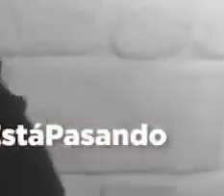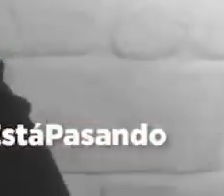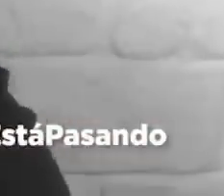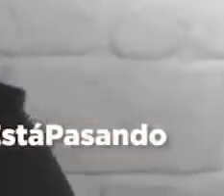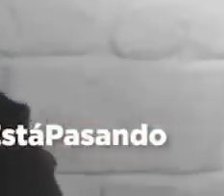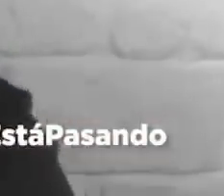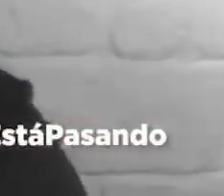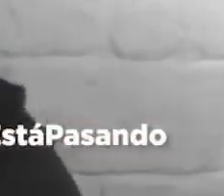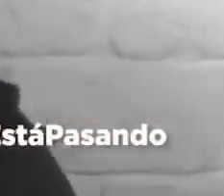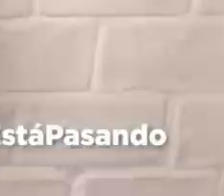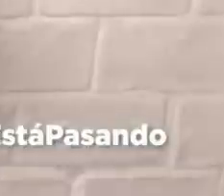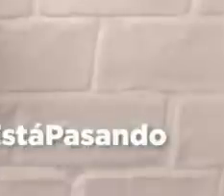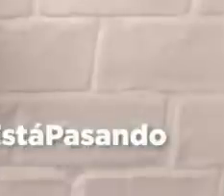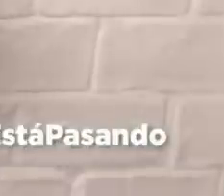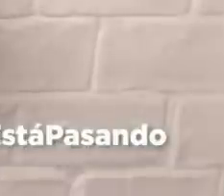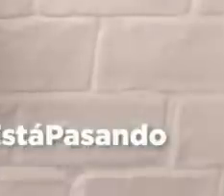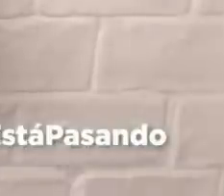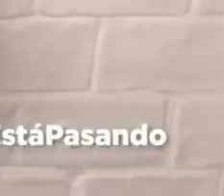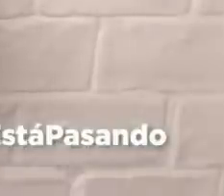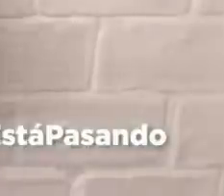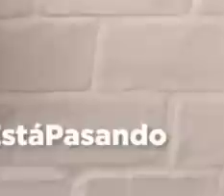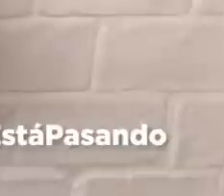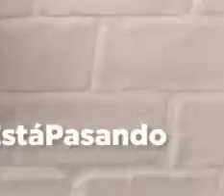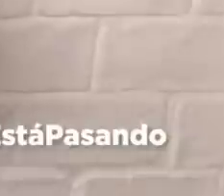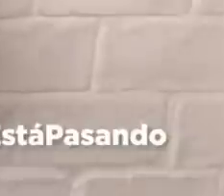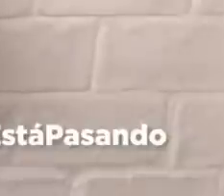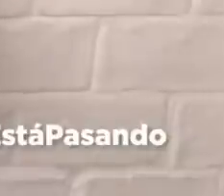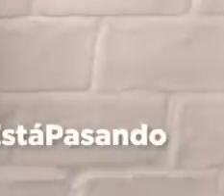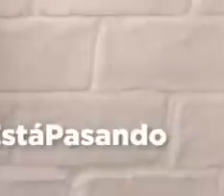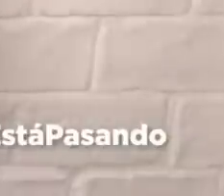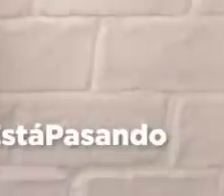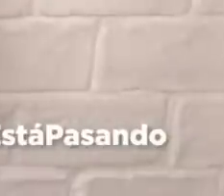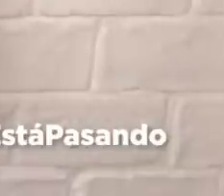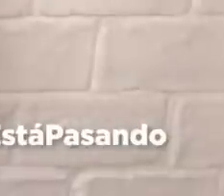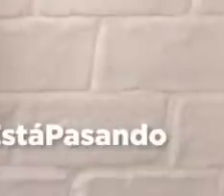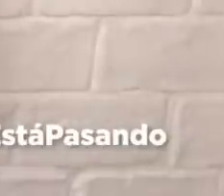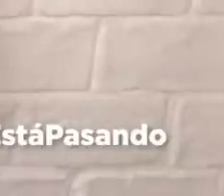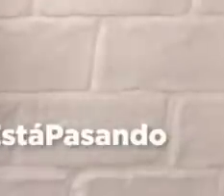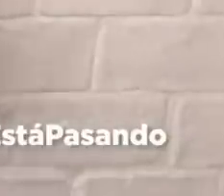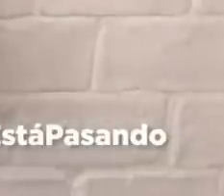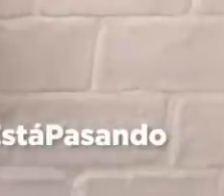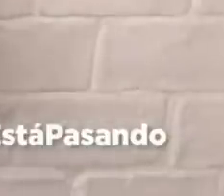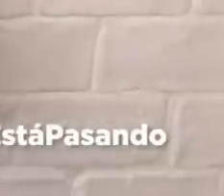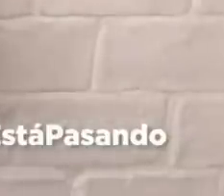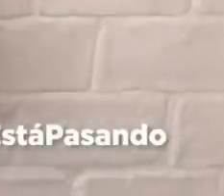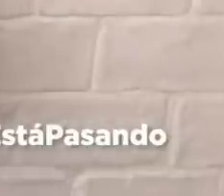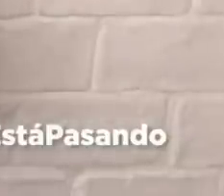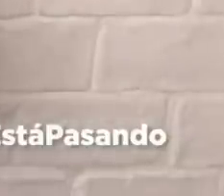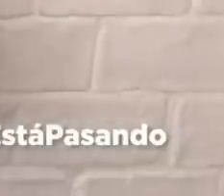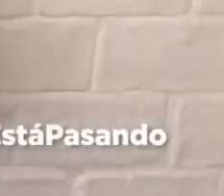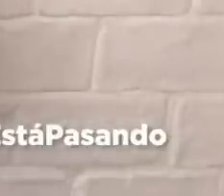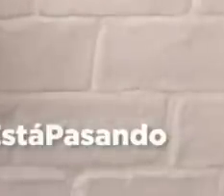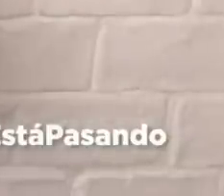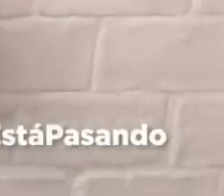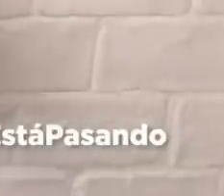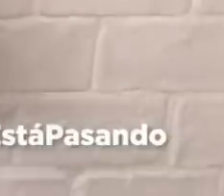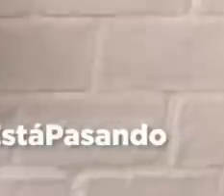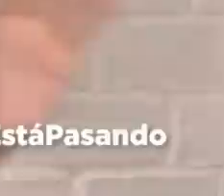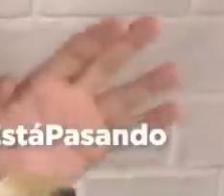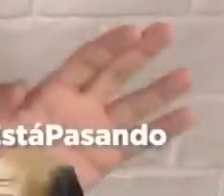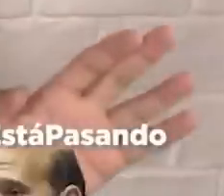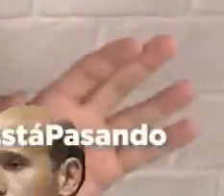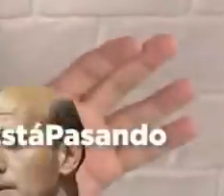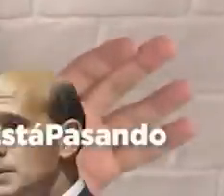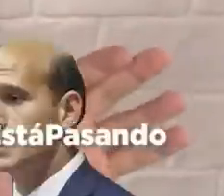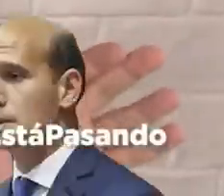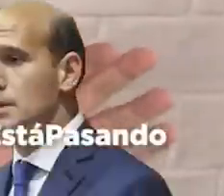y palo y a la bolsa. Imagínense el respeto que habría que el número 2 no se llevaba bien con el número 1 del Mides y